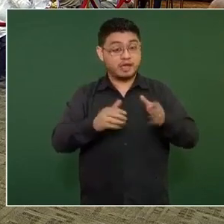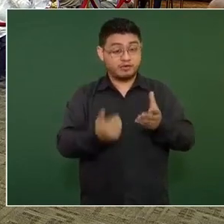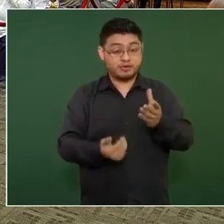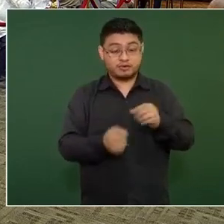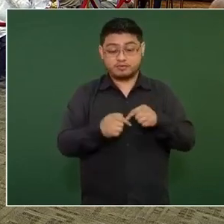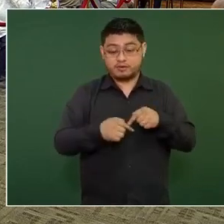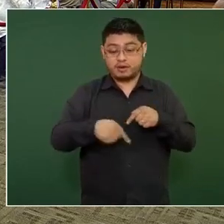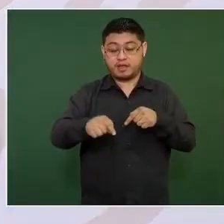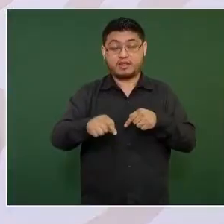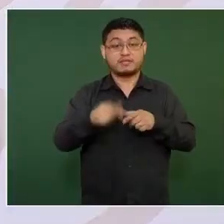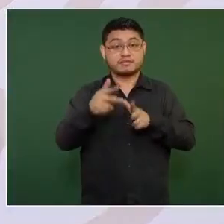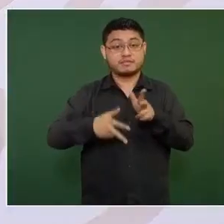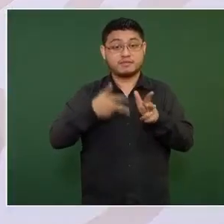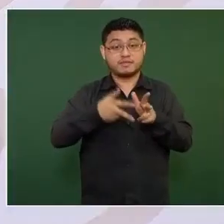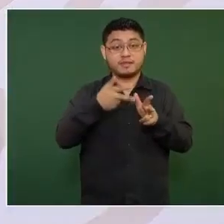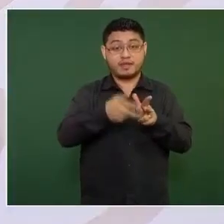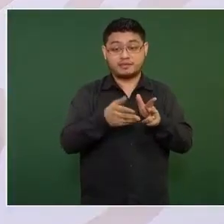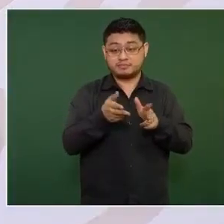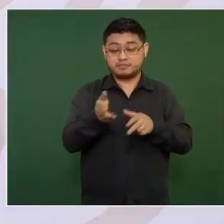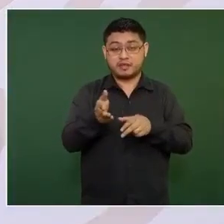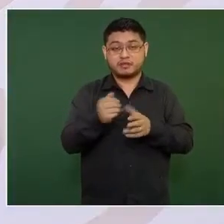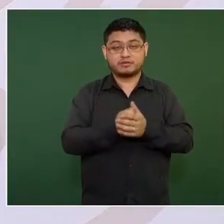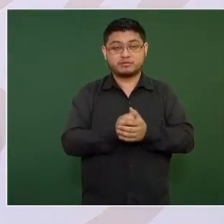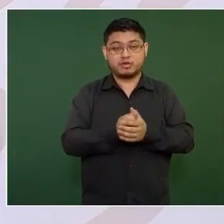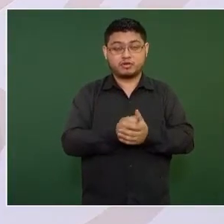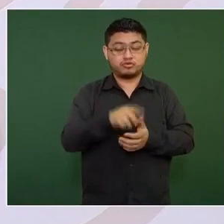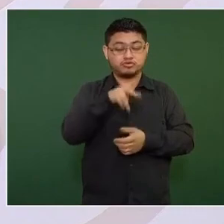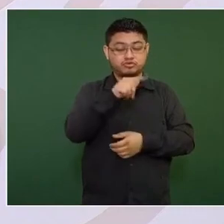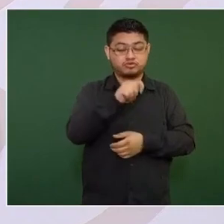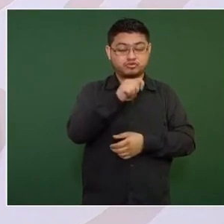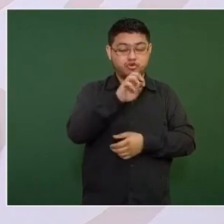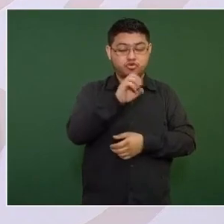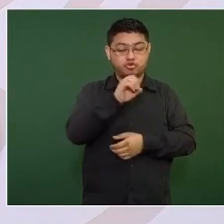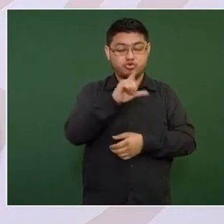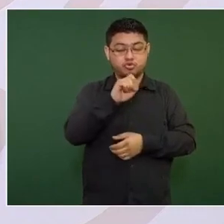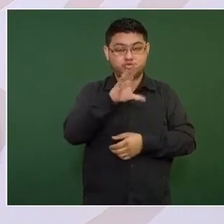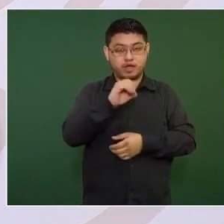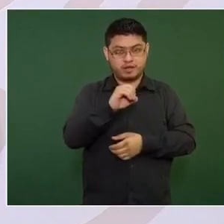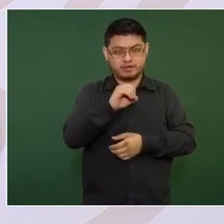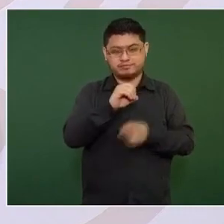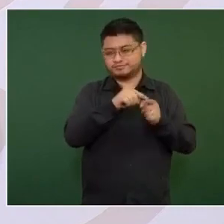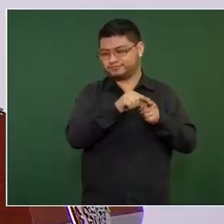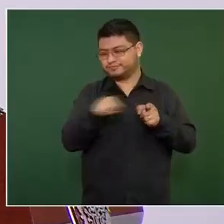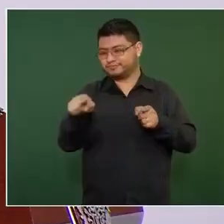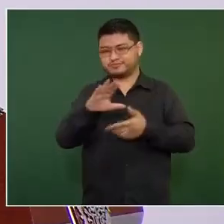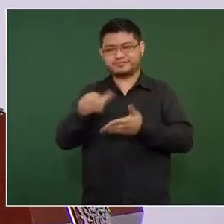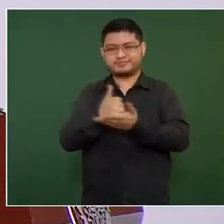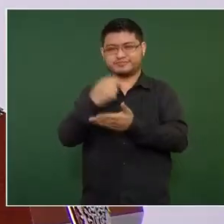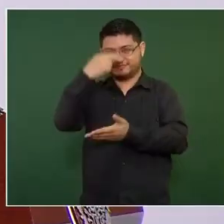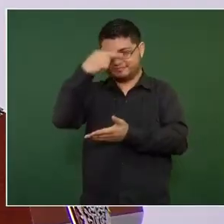etapa del tren Toluca-Ciudad de México, ya se le